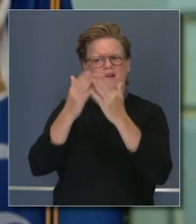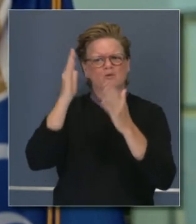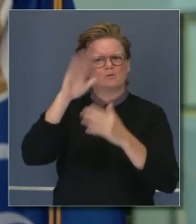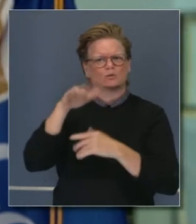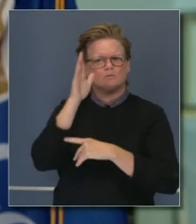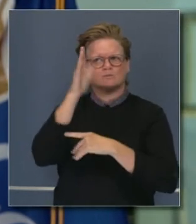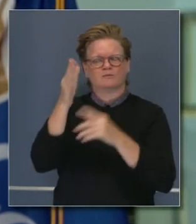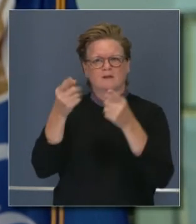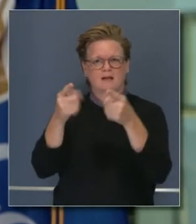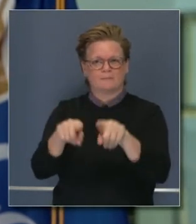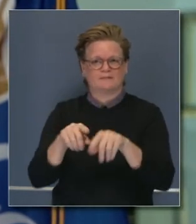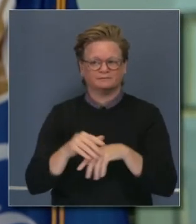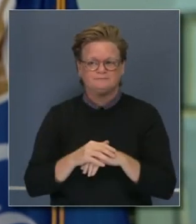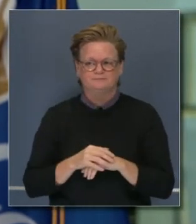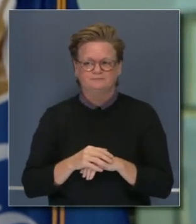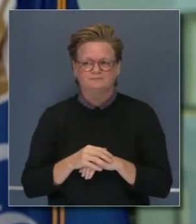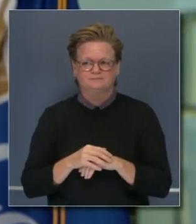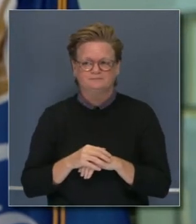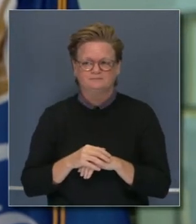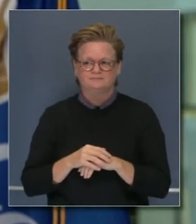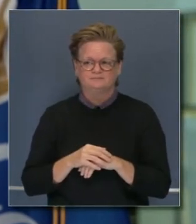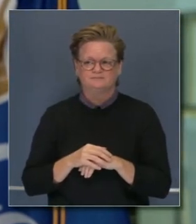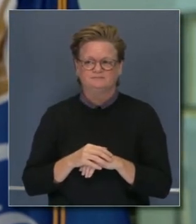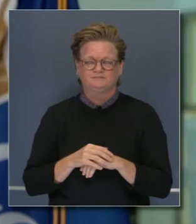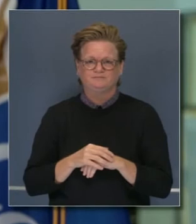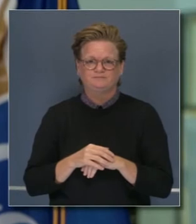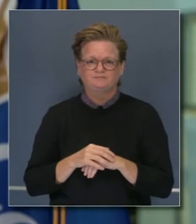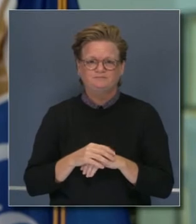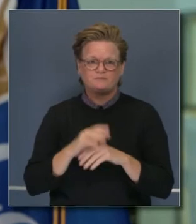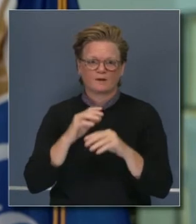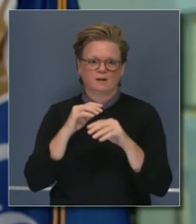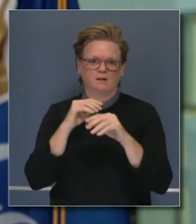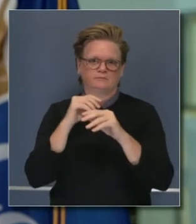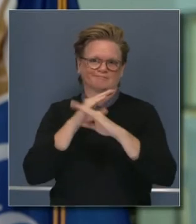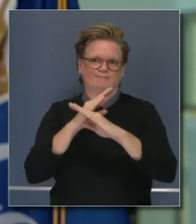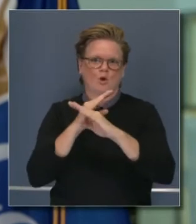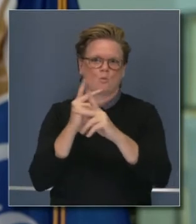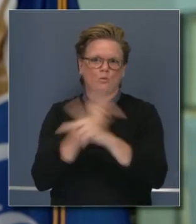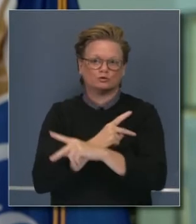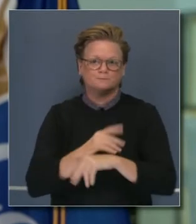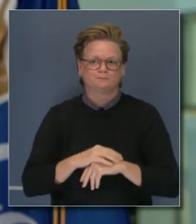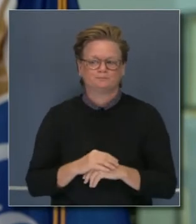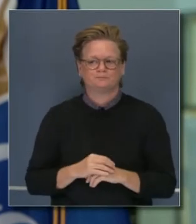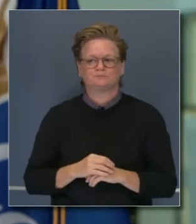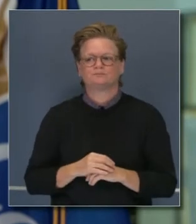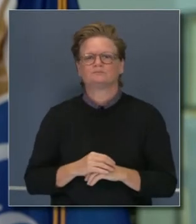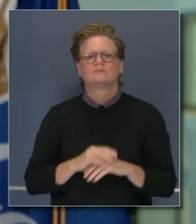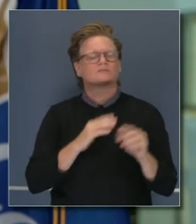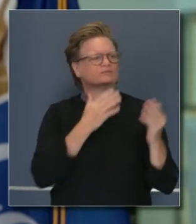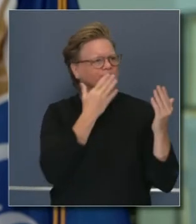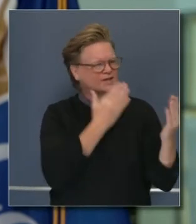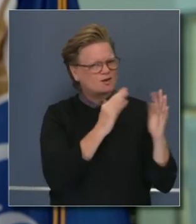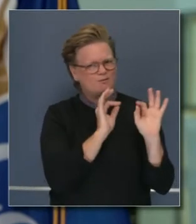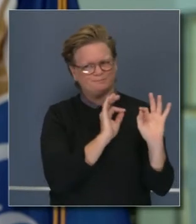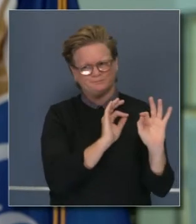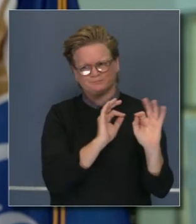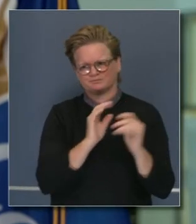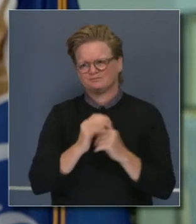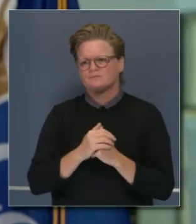Para recalcar lo que ha dicho el Dr. Galli, ese freno de emergencia es fundamental. No estamos excluyendo